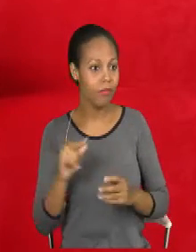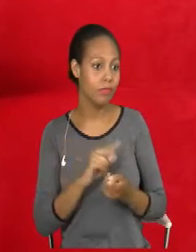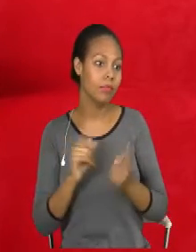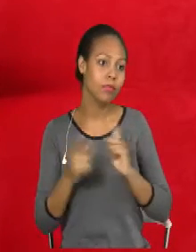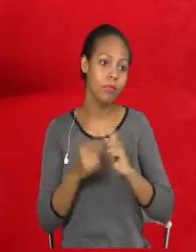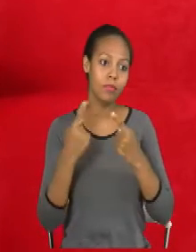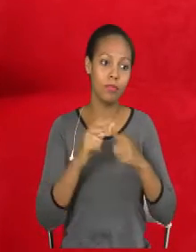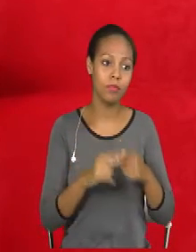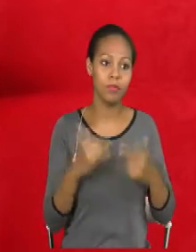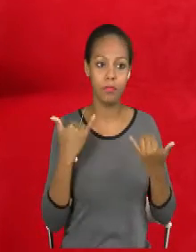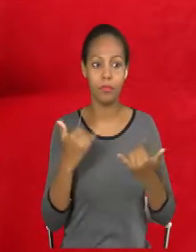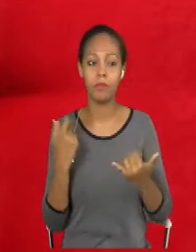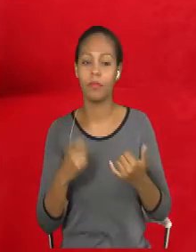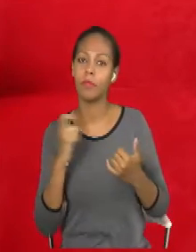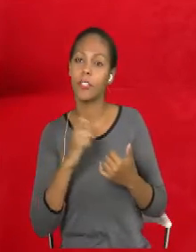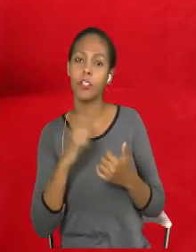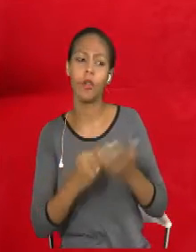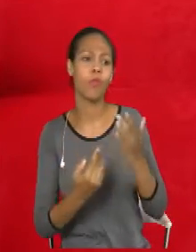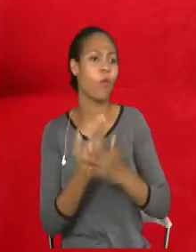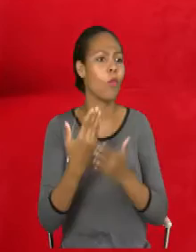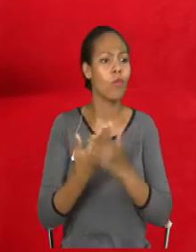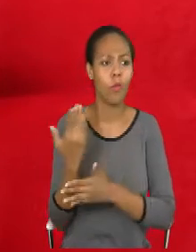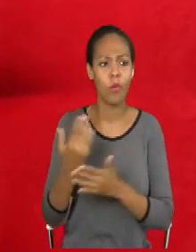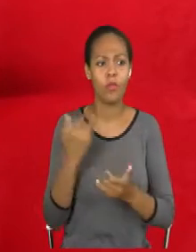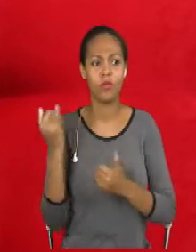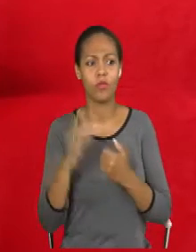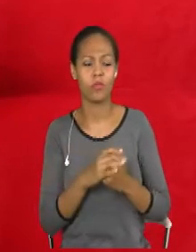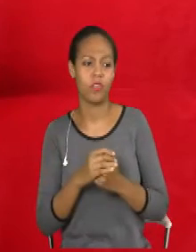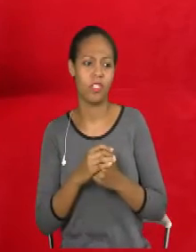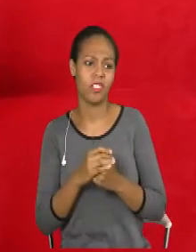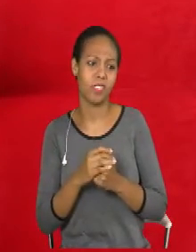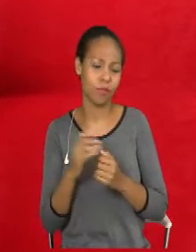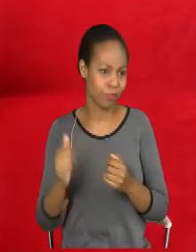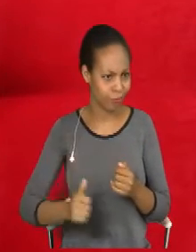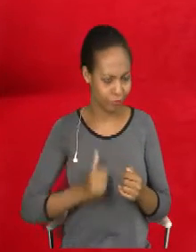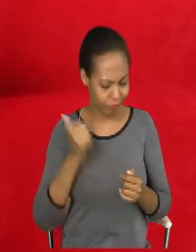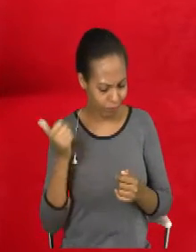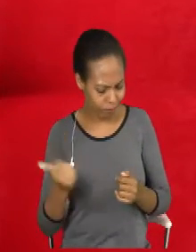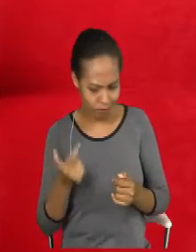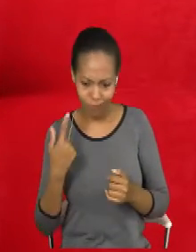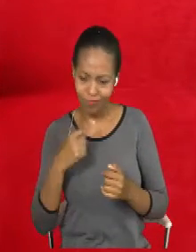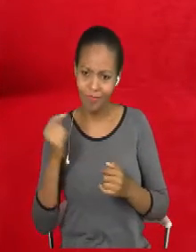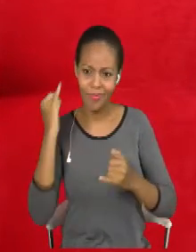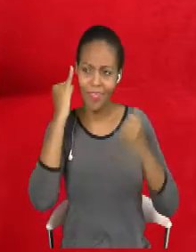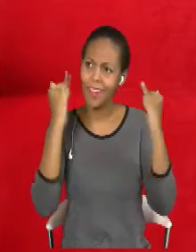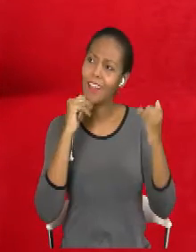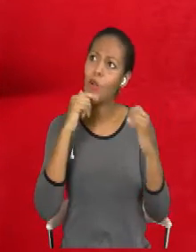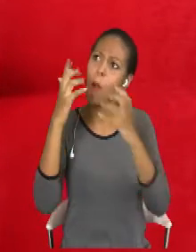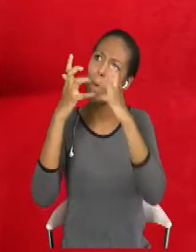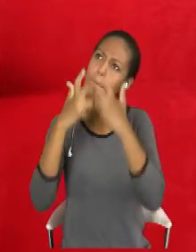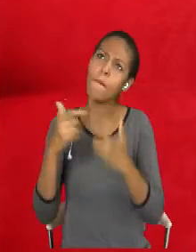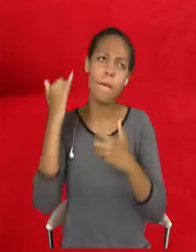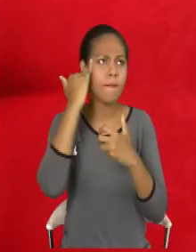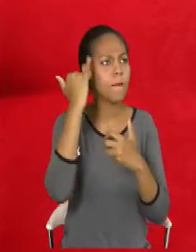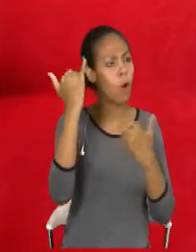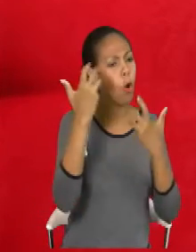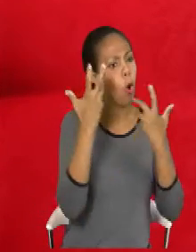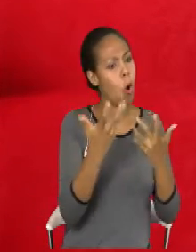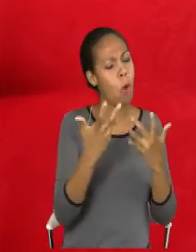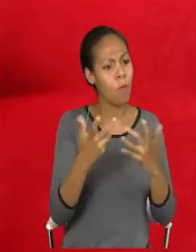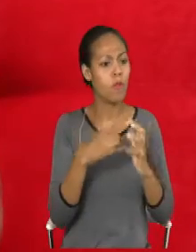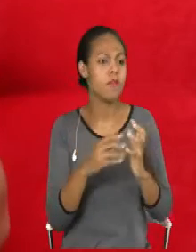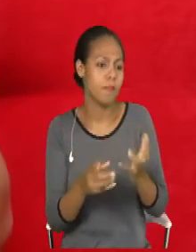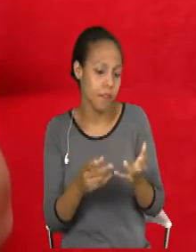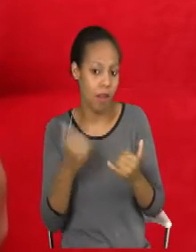nuevos modelos de negocio, la irrupción de nuevas formas de crear empresas ha marcado y ha